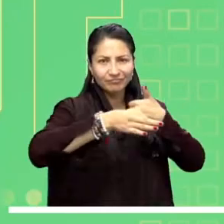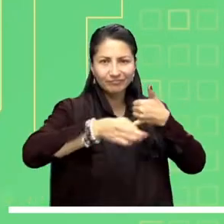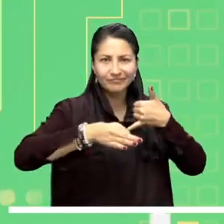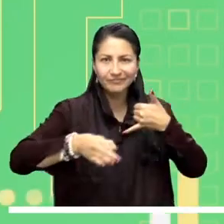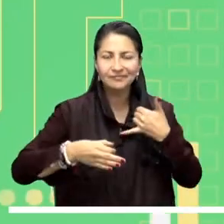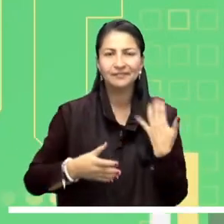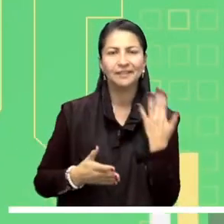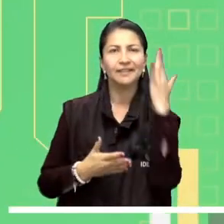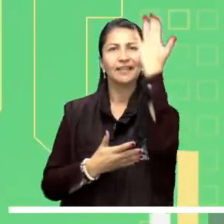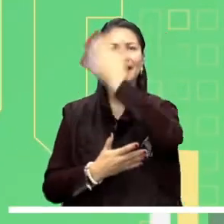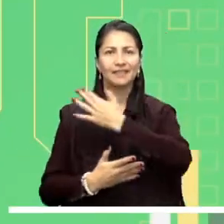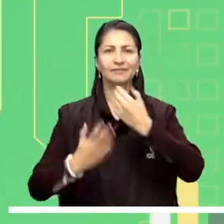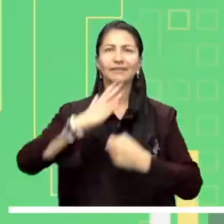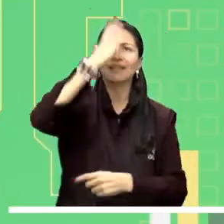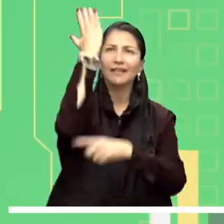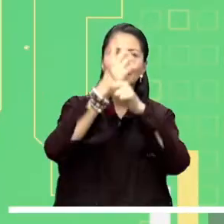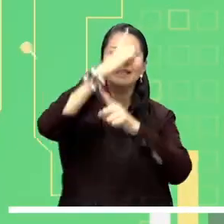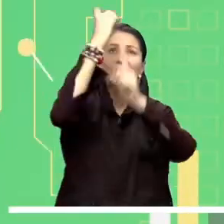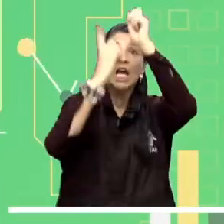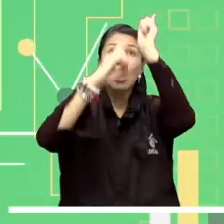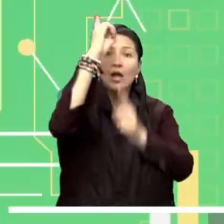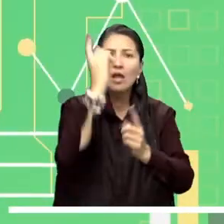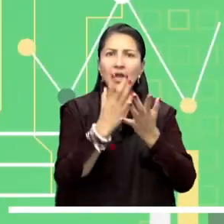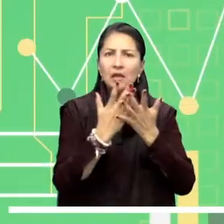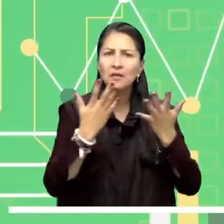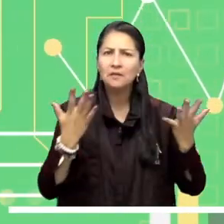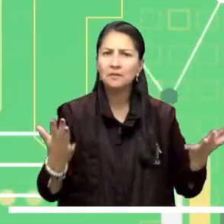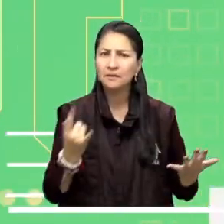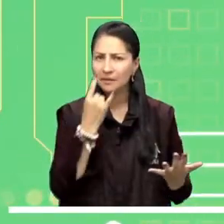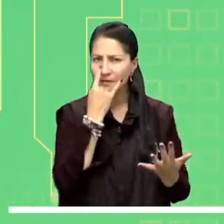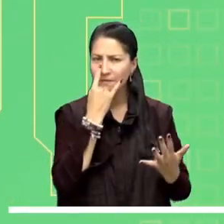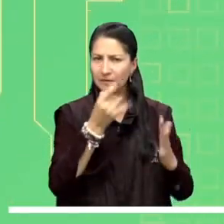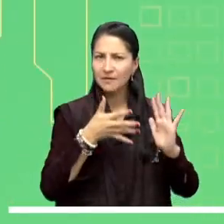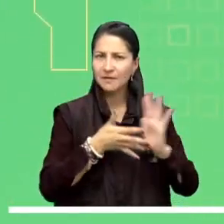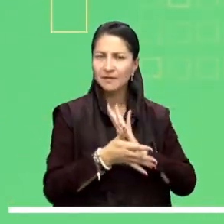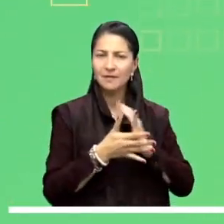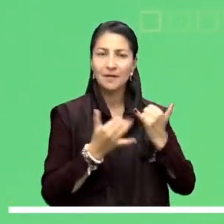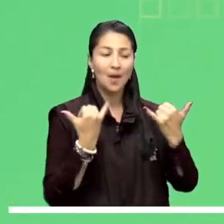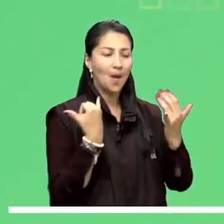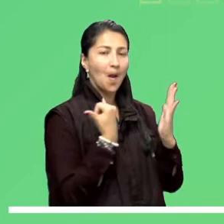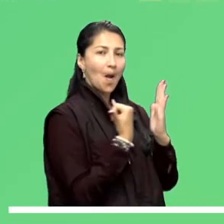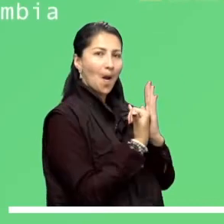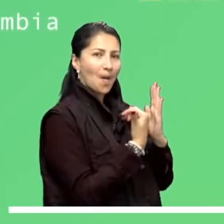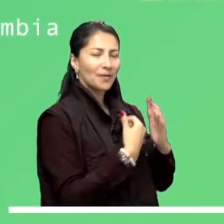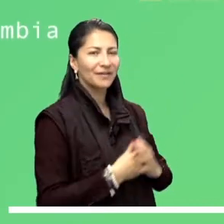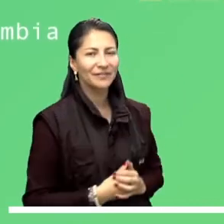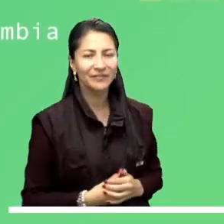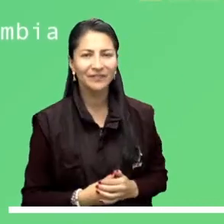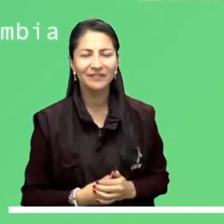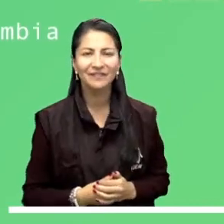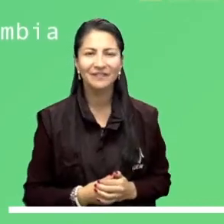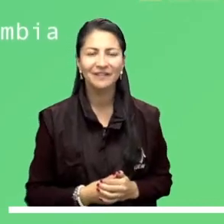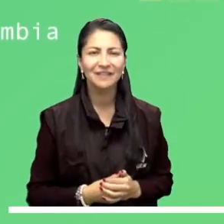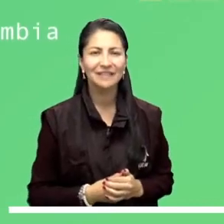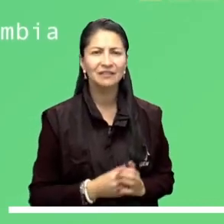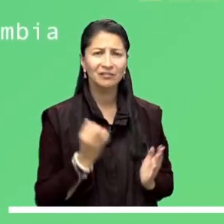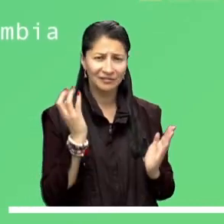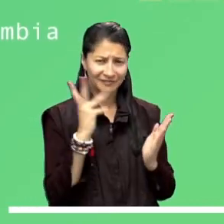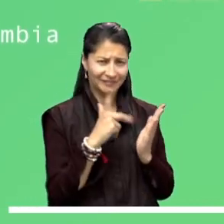información detallada a nivel municipal cifras de deforestación estadísticas de rayos y otros datos de interés